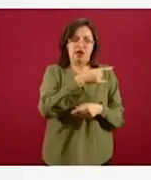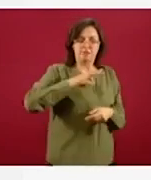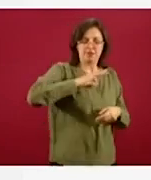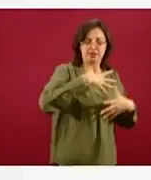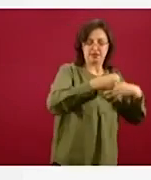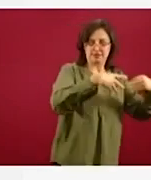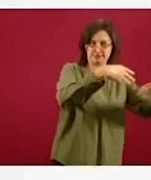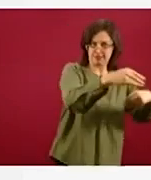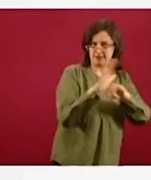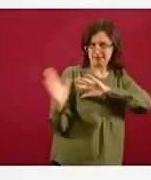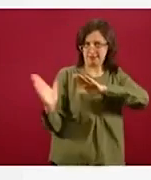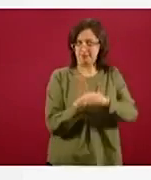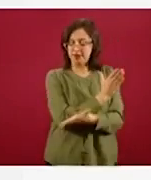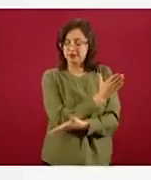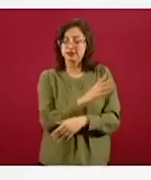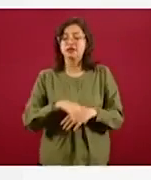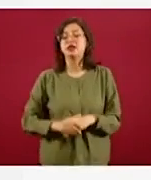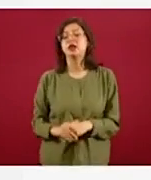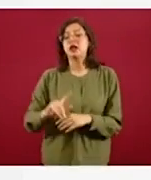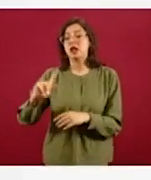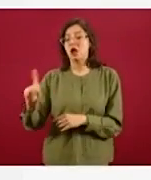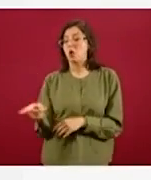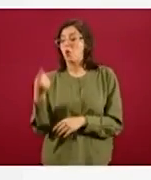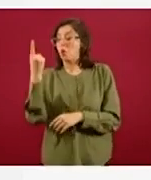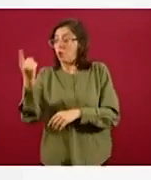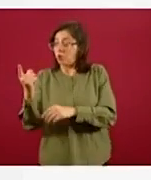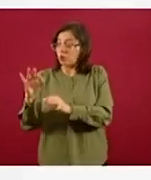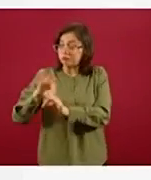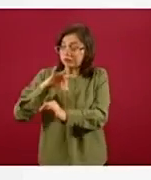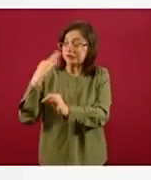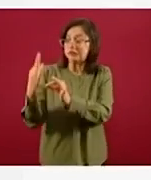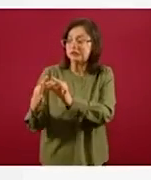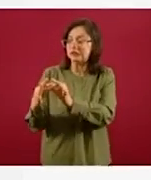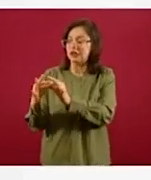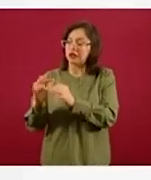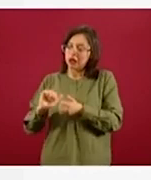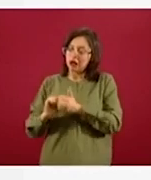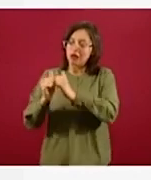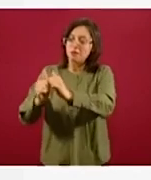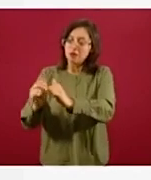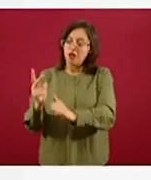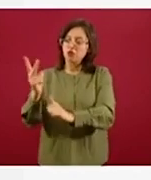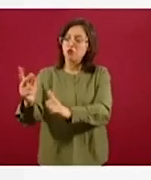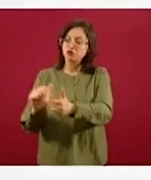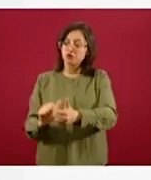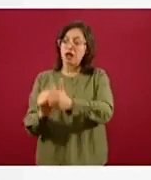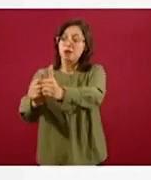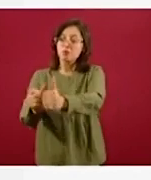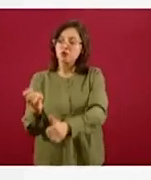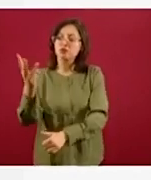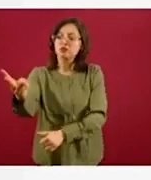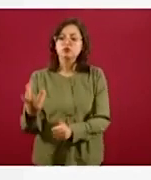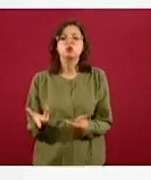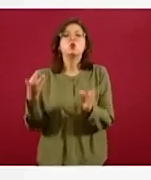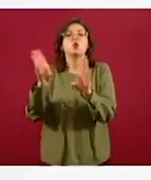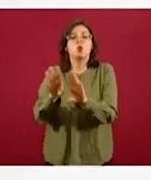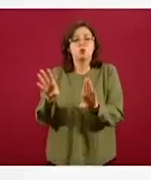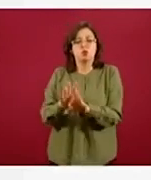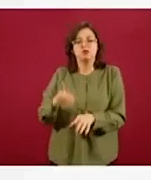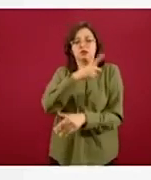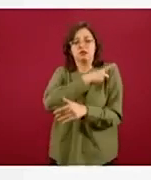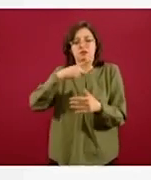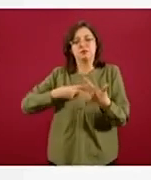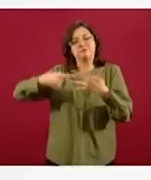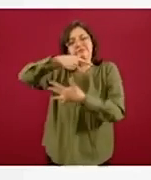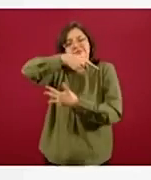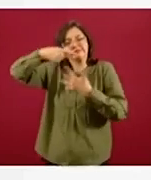evolucionar hacia la fase 2 y cuando la fase 2 se complete hacia la fase 3 de ocupación de las camas. Si me pasa la que sigue.